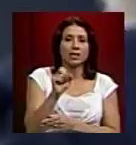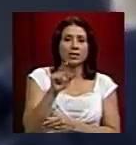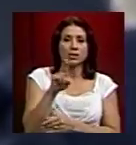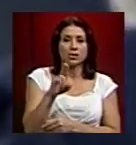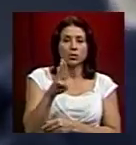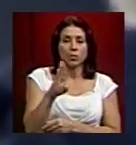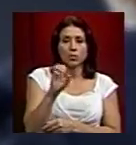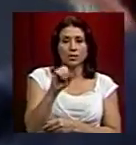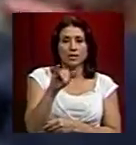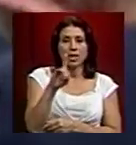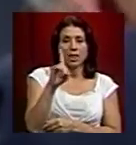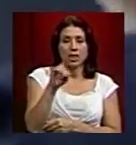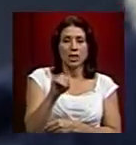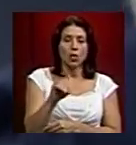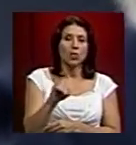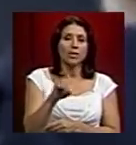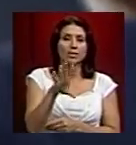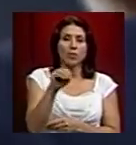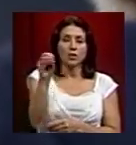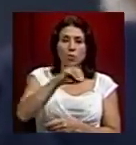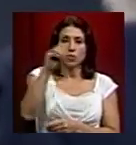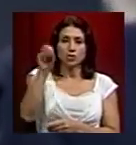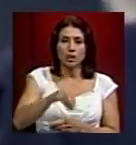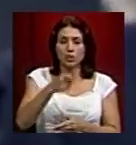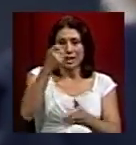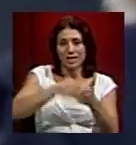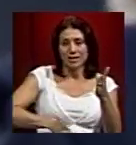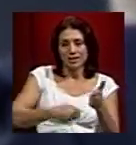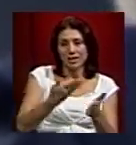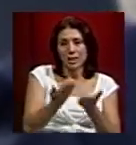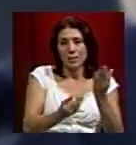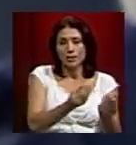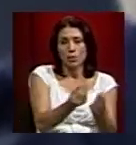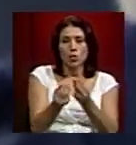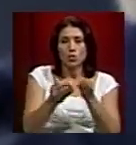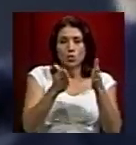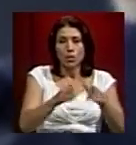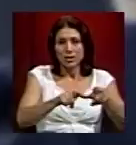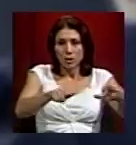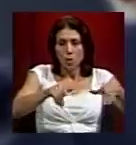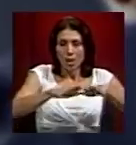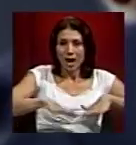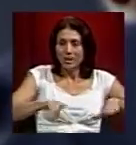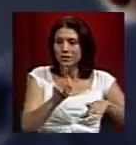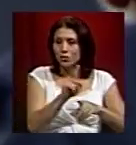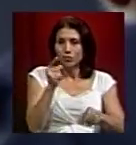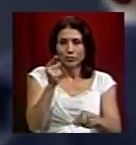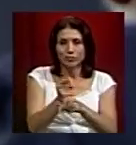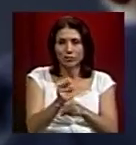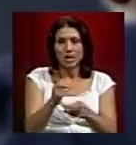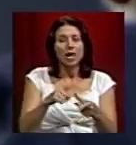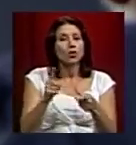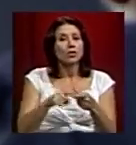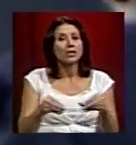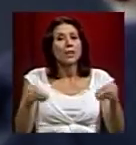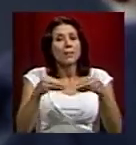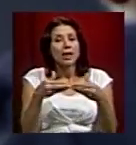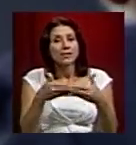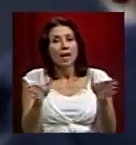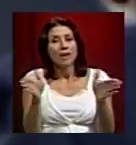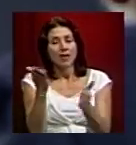de 50% de arancel, los productores locales no son tan eficientes. Entonces, entre más se abre la